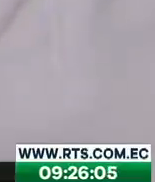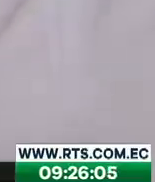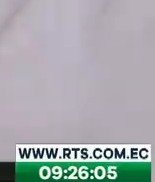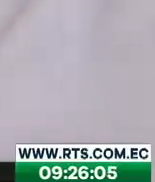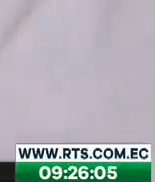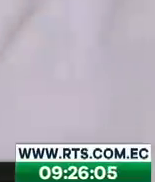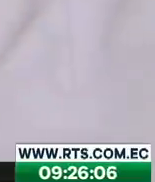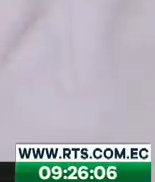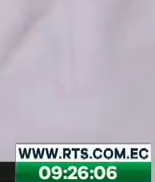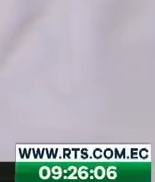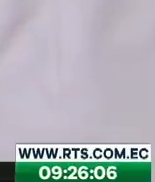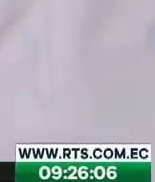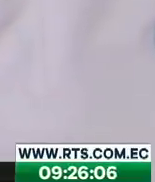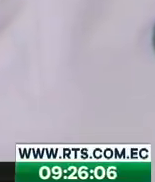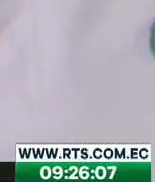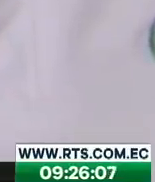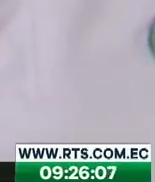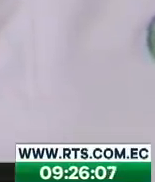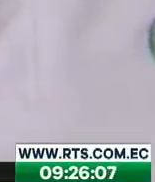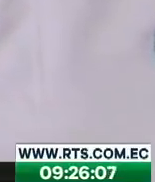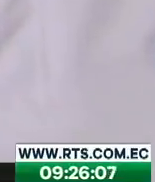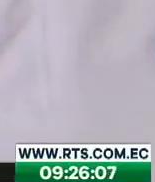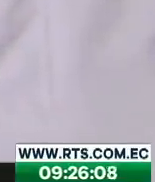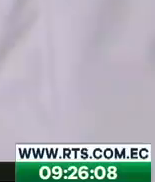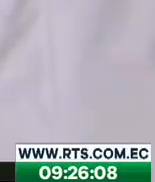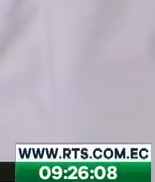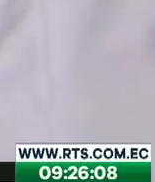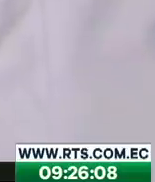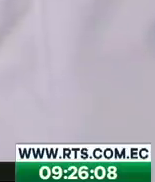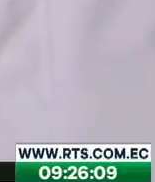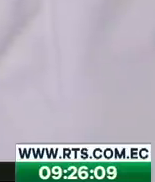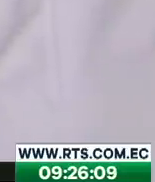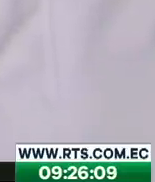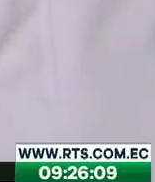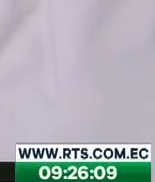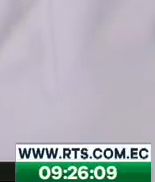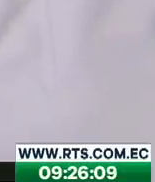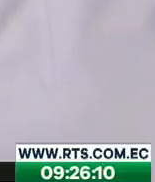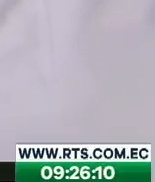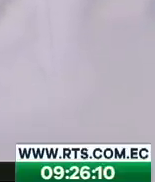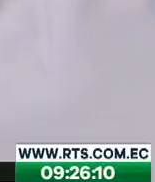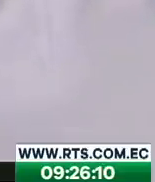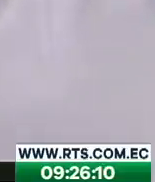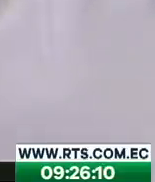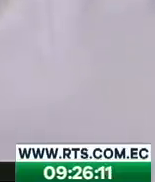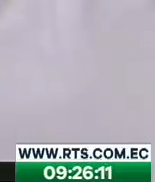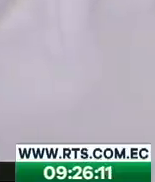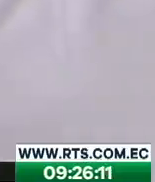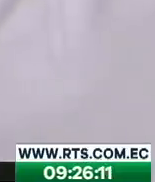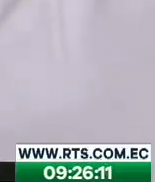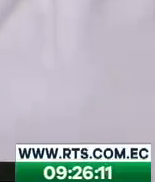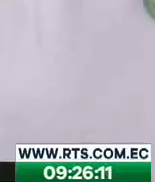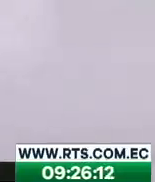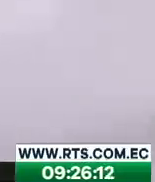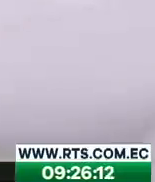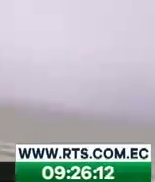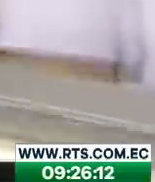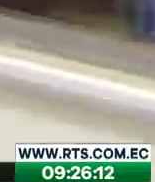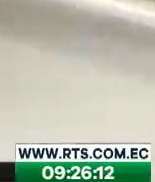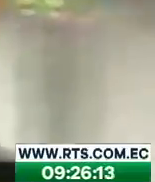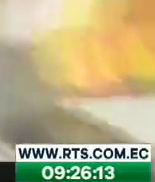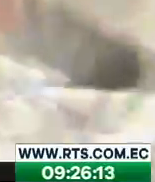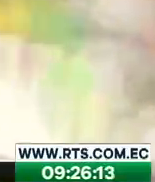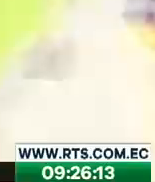sujeto? La verdad es que no, yo este señor nunca lo he visto. No es de por aquí. Muchas gracias. Como